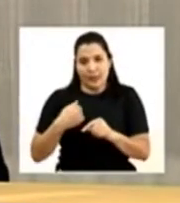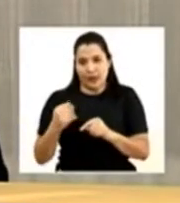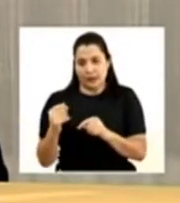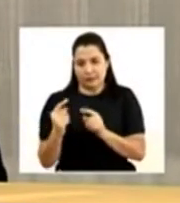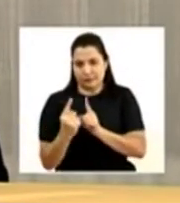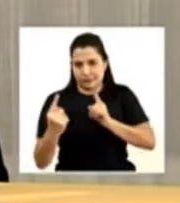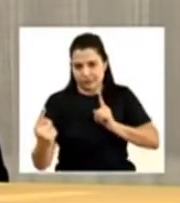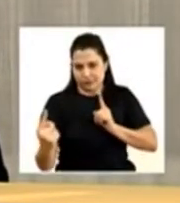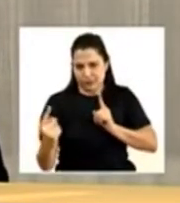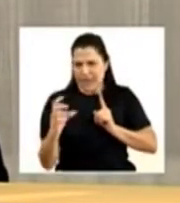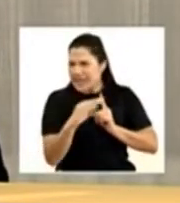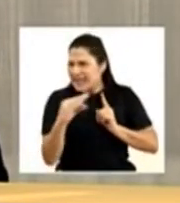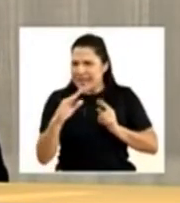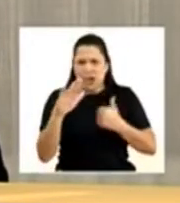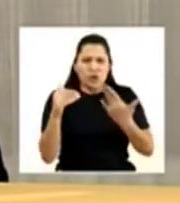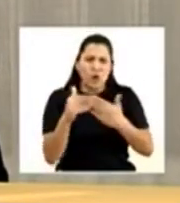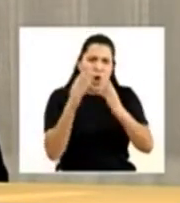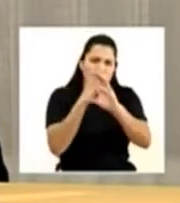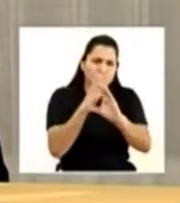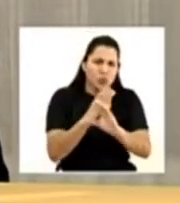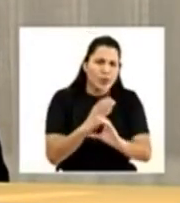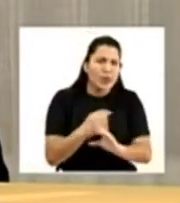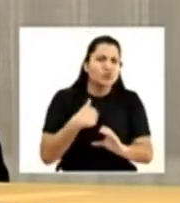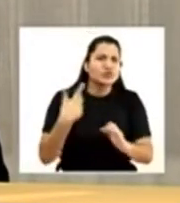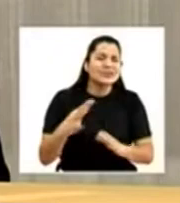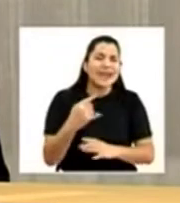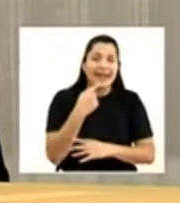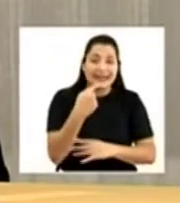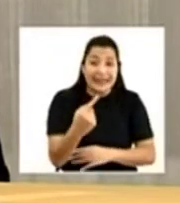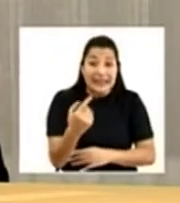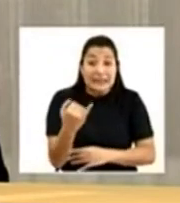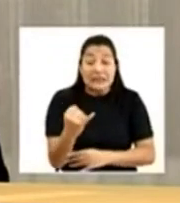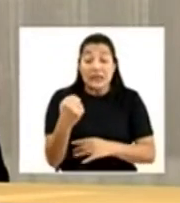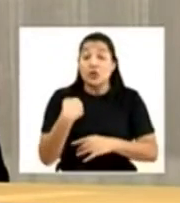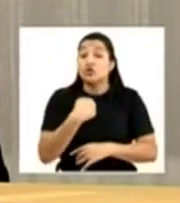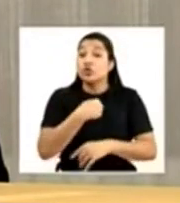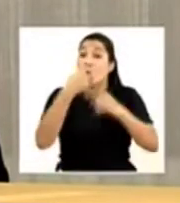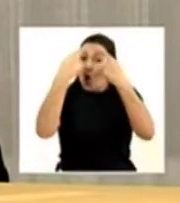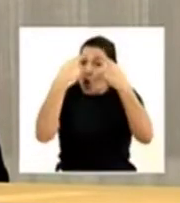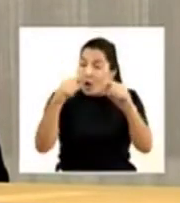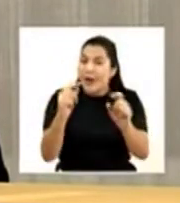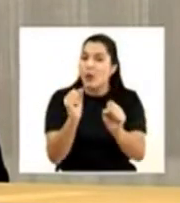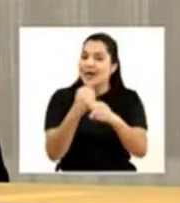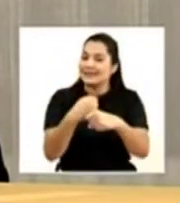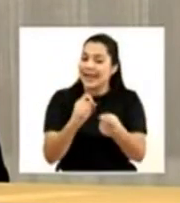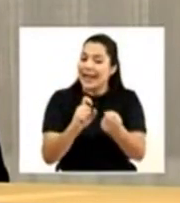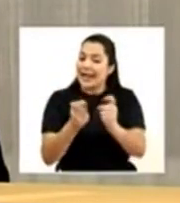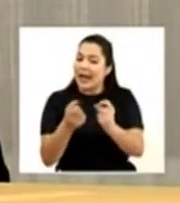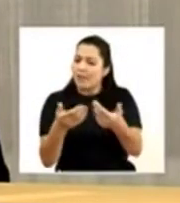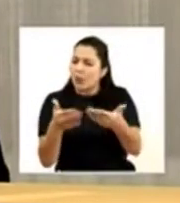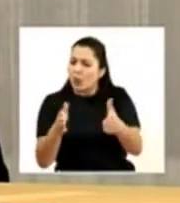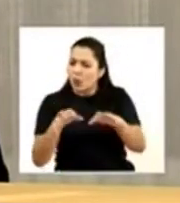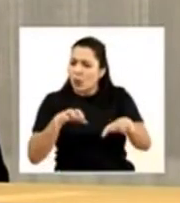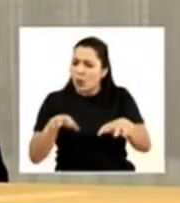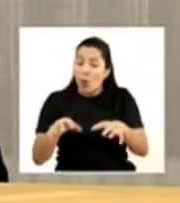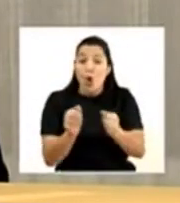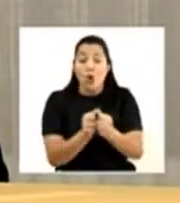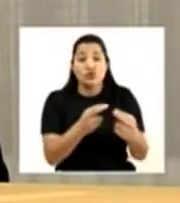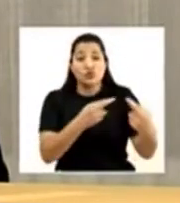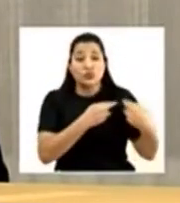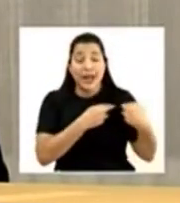todas esas medidas que ya acabo de repasar, si logramos hacerlo de la forma responsable, de la forma correcta, Costa Rica va a